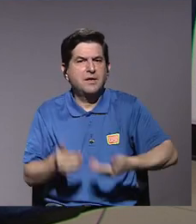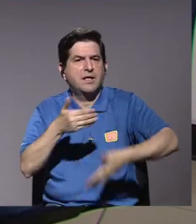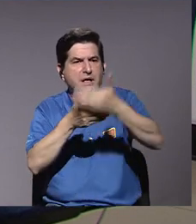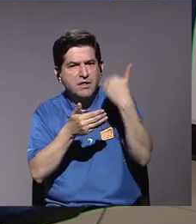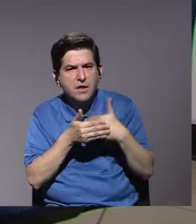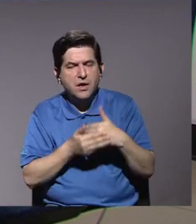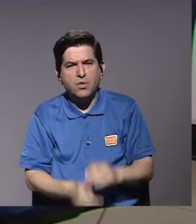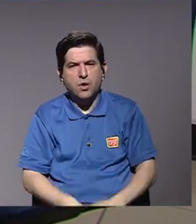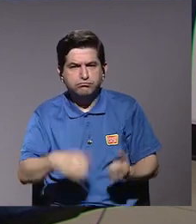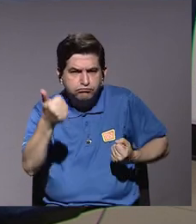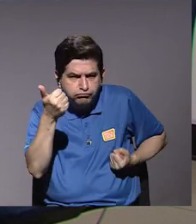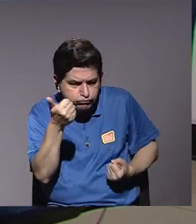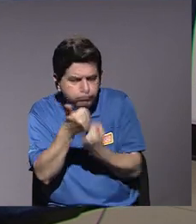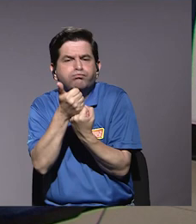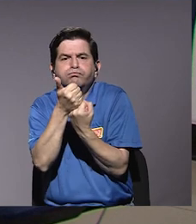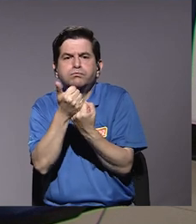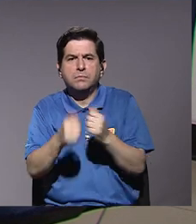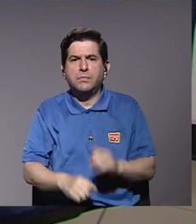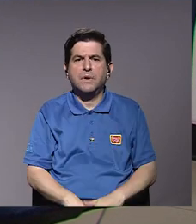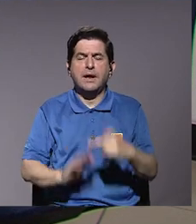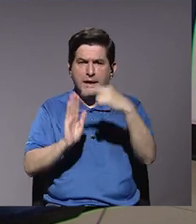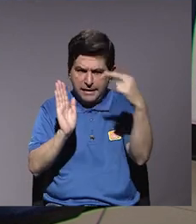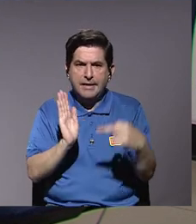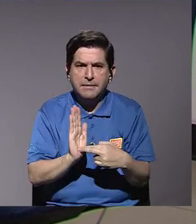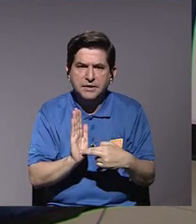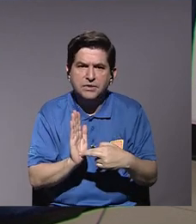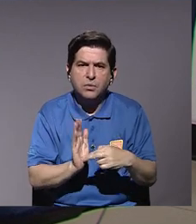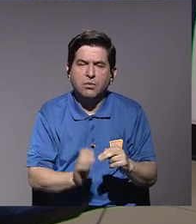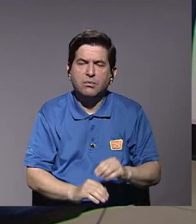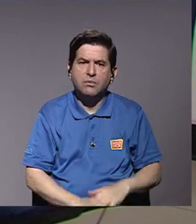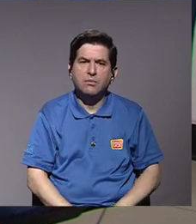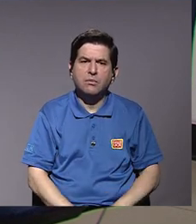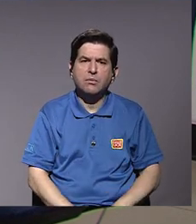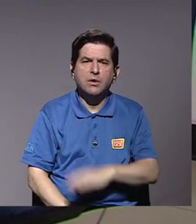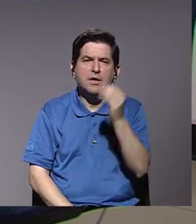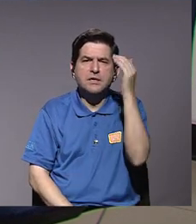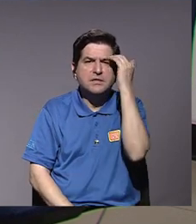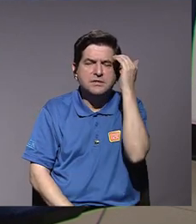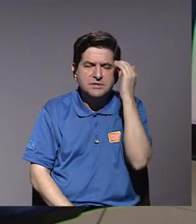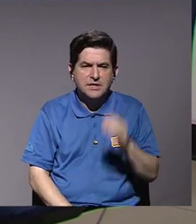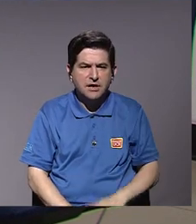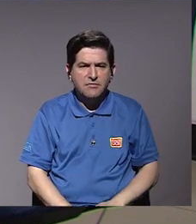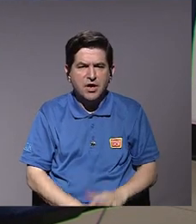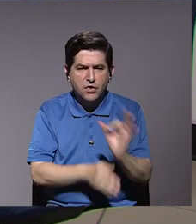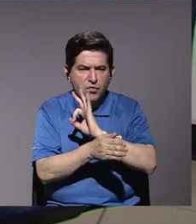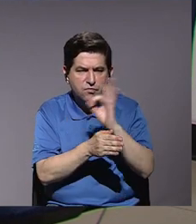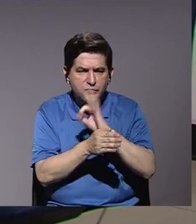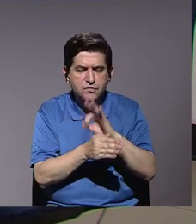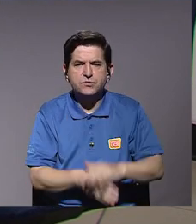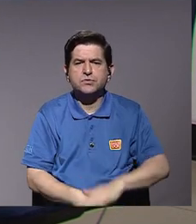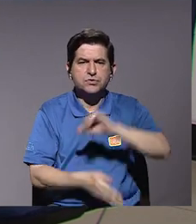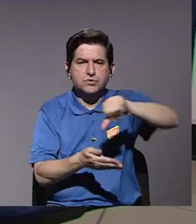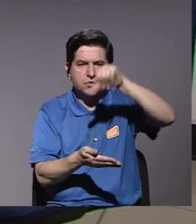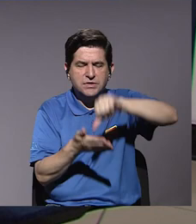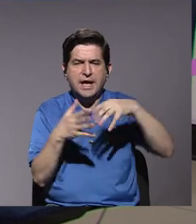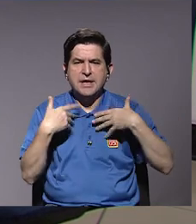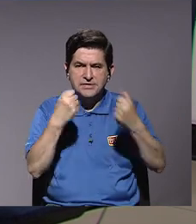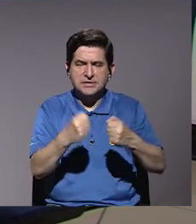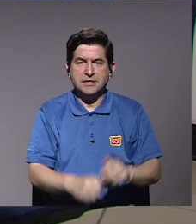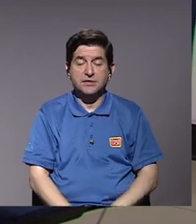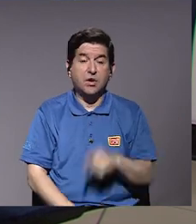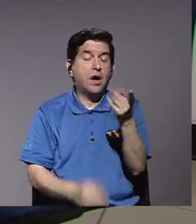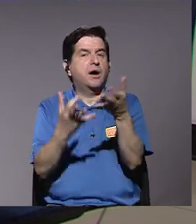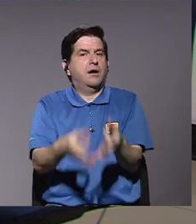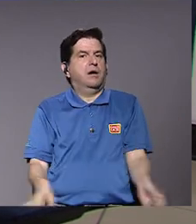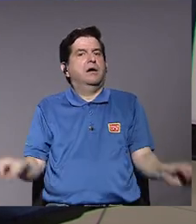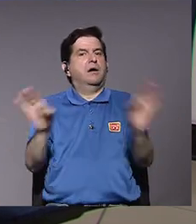que es lo que usted nos decía, ¿verdad? Lo refuerza, digamos, el reglamento, y conocer la organización y funcionamiento del centro de